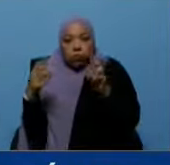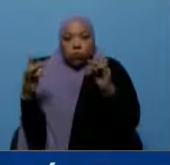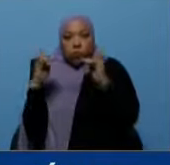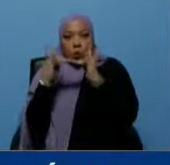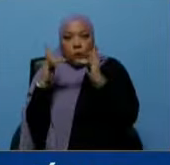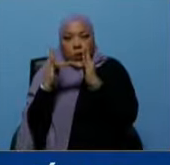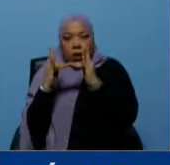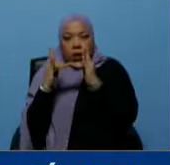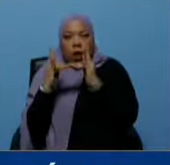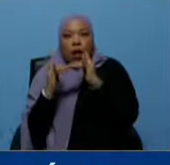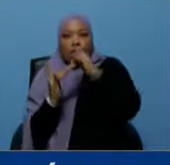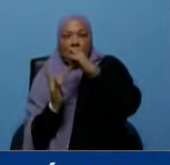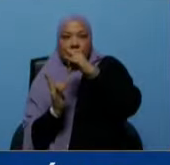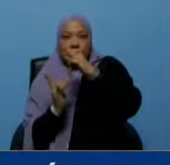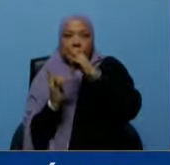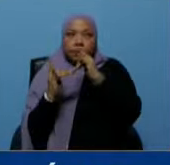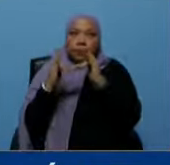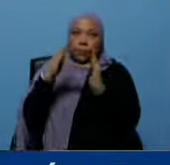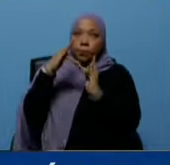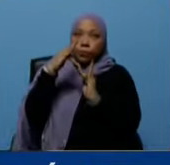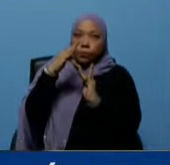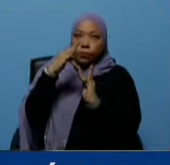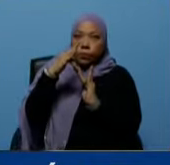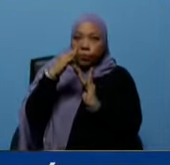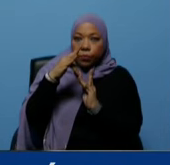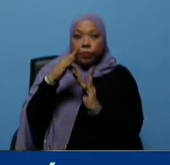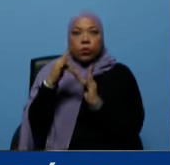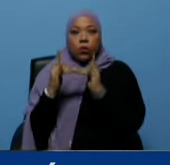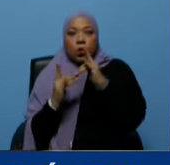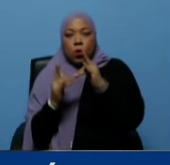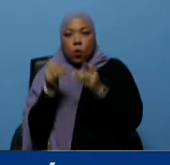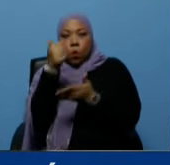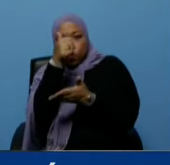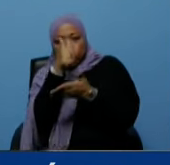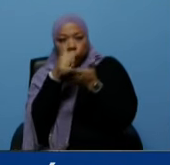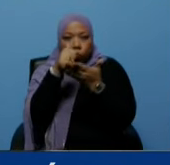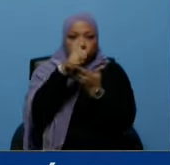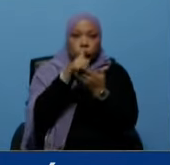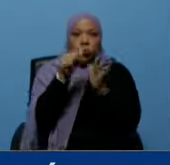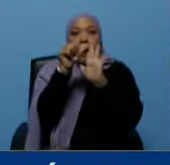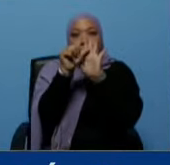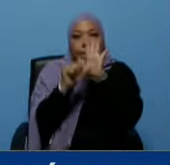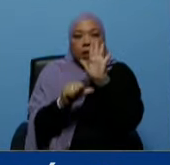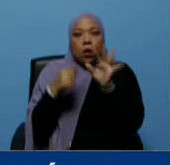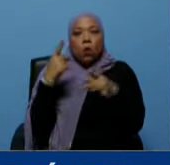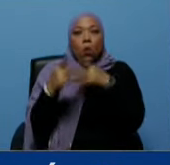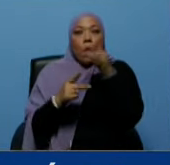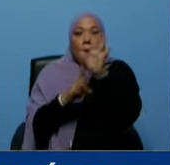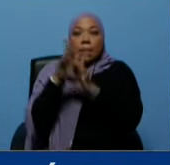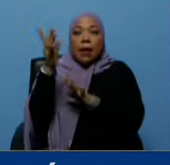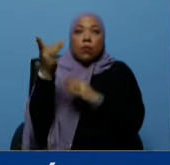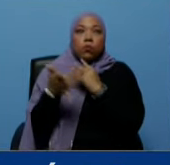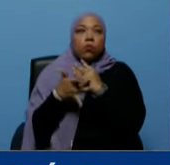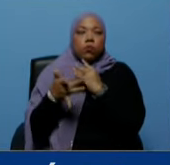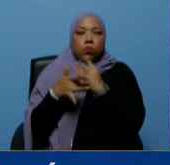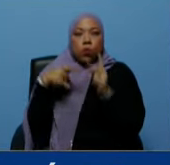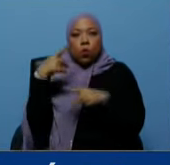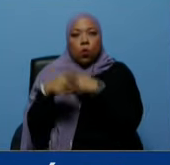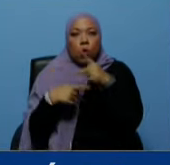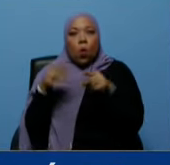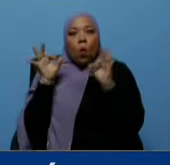realizar, como ya lo manifesté, procedimientos laparoscópicos de tipo de cirugía laparoscópica avanzada y